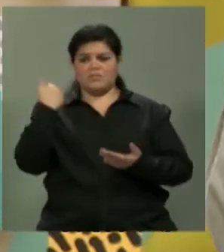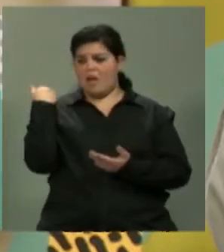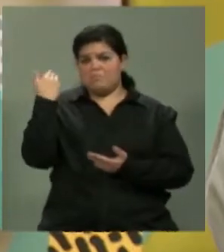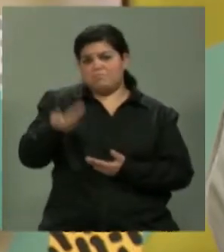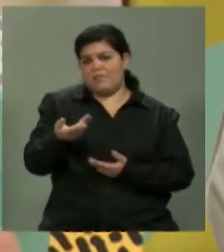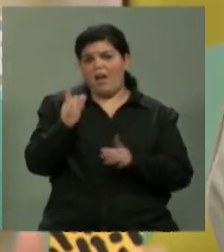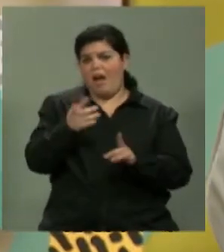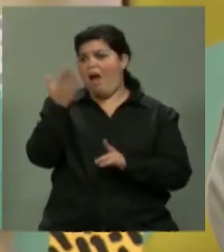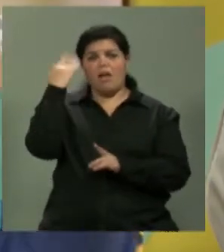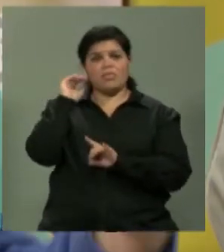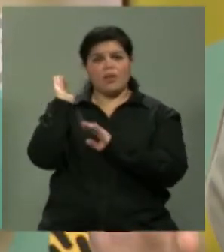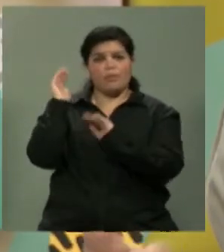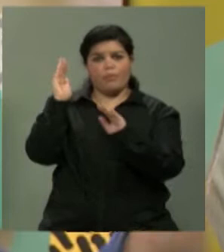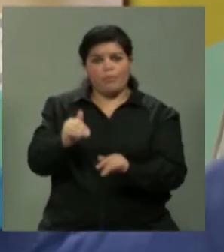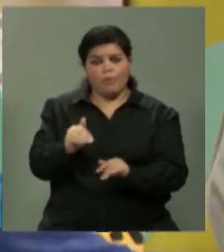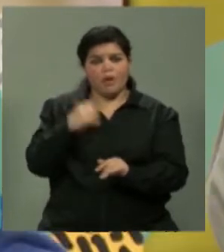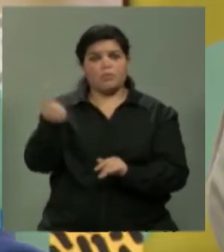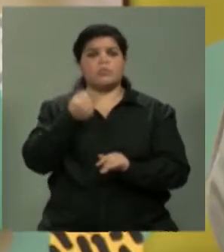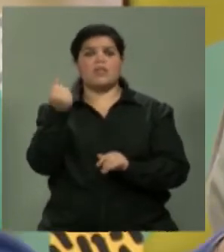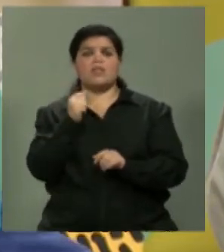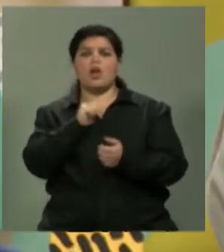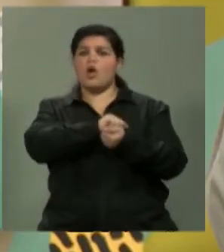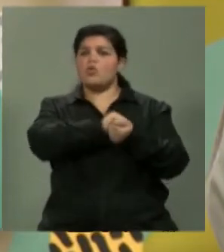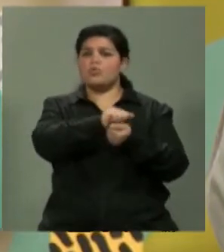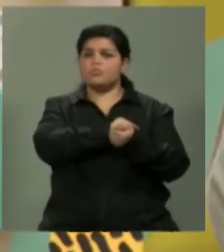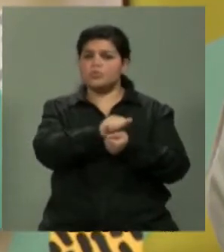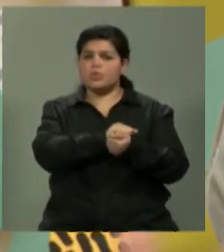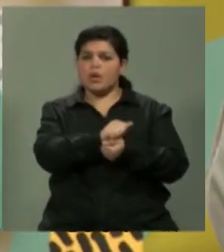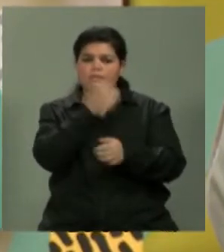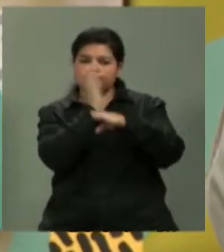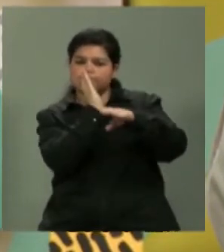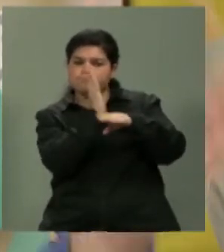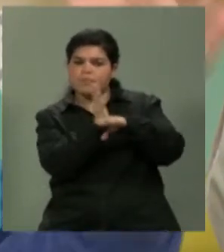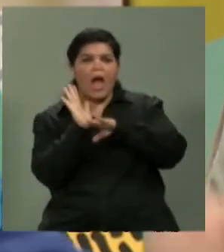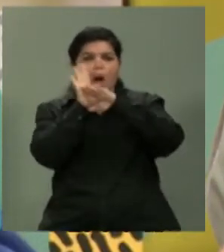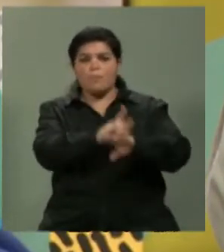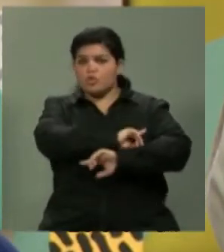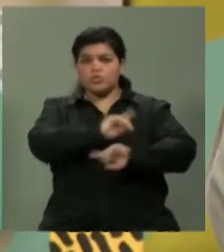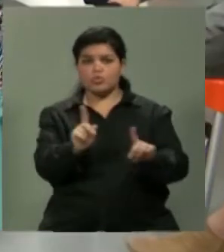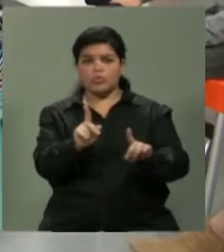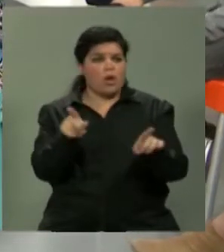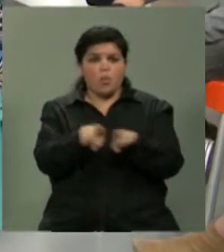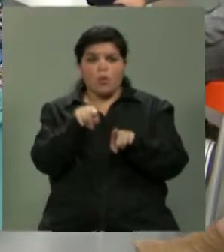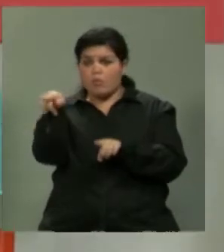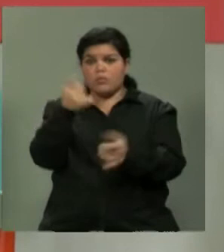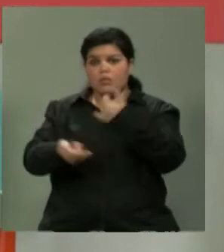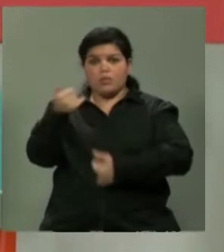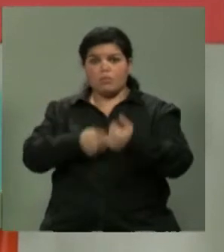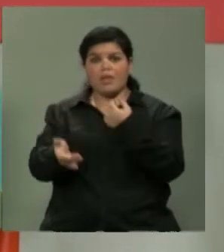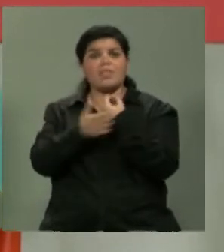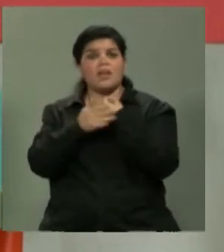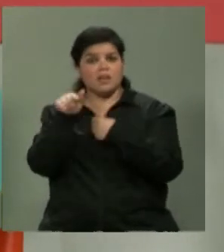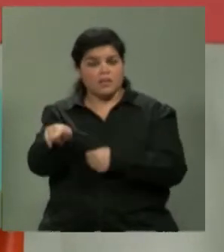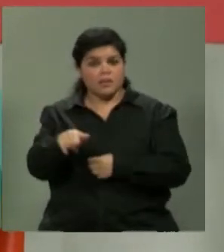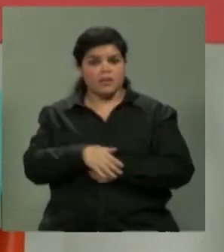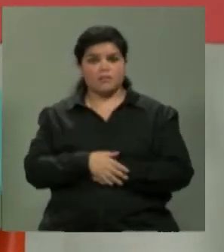tiempo. Sí, sí. La corrupción hay que perseguirla, no apoyarla, como en el Congreso Nacional del Frente Izquierda, no hay que apoyarla, No, hay que no perseguirla. apoyamos corruptos ni de Vean este la última gobierno ni